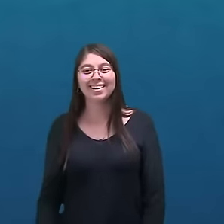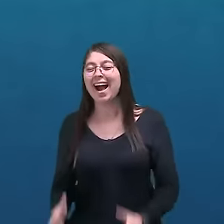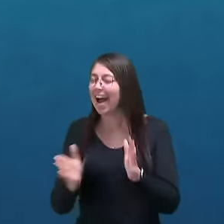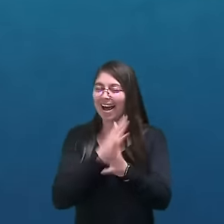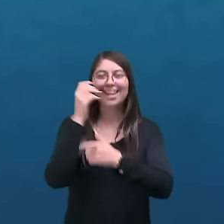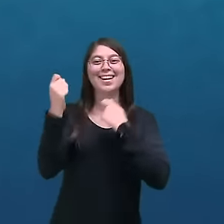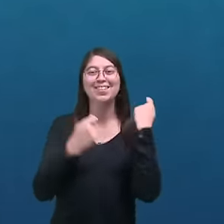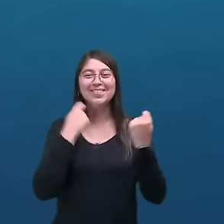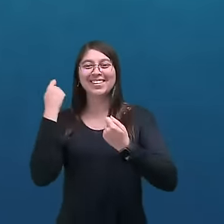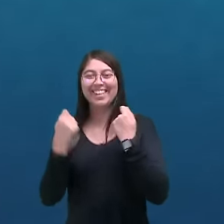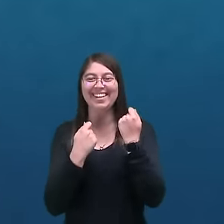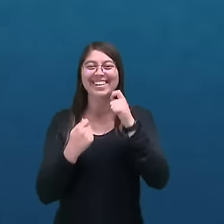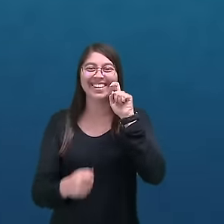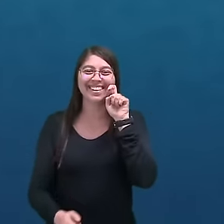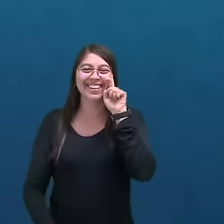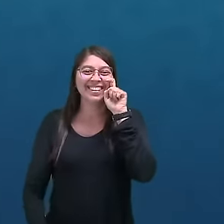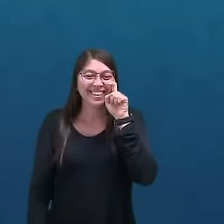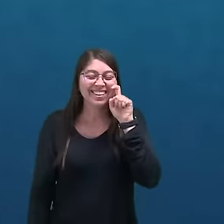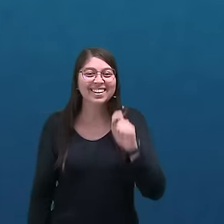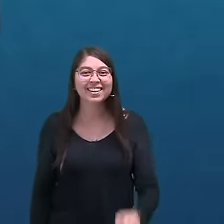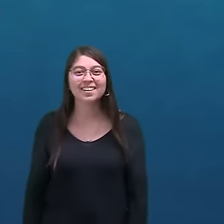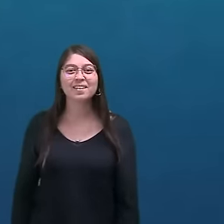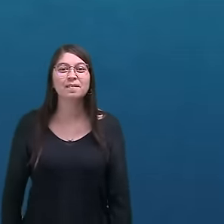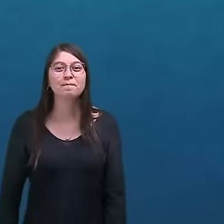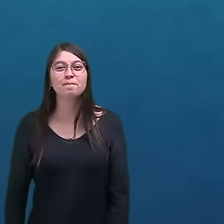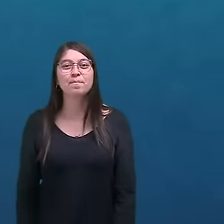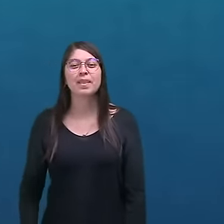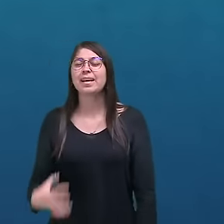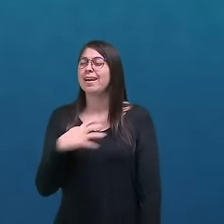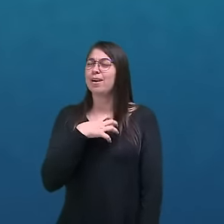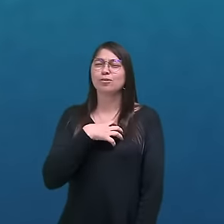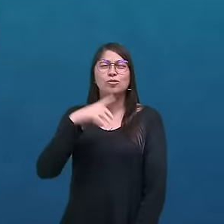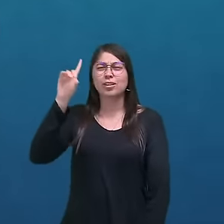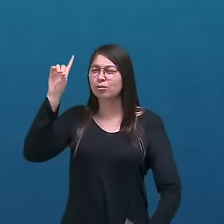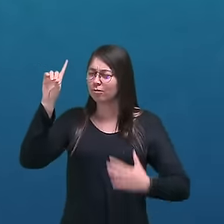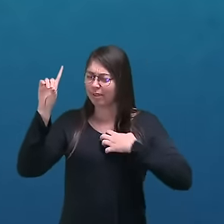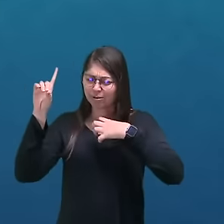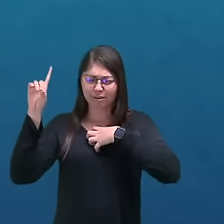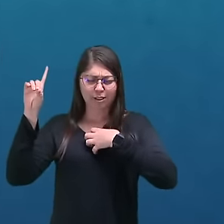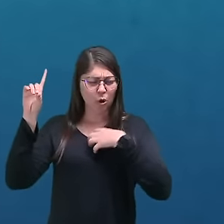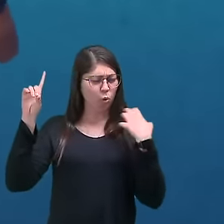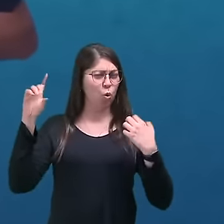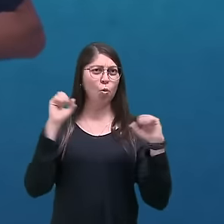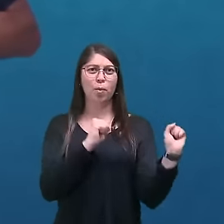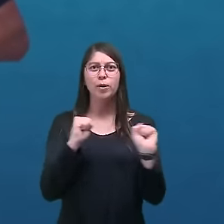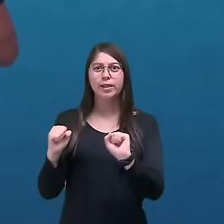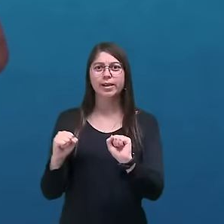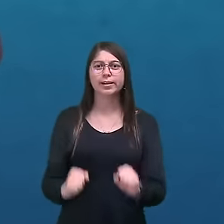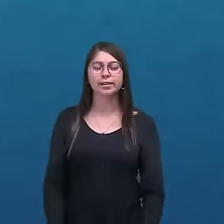¡Aleluya! Yo estoy sintiendo la presencia de Dios. Yo estoy sintiendo el poder de Dios.